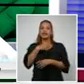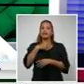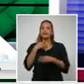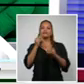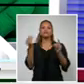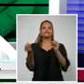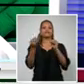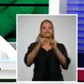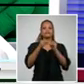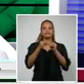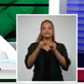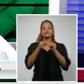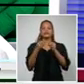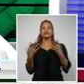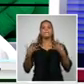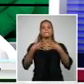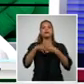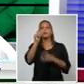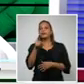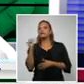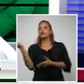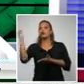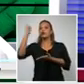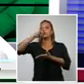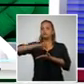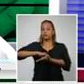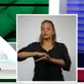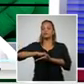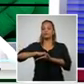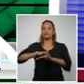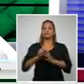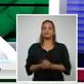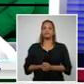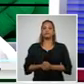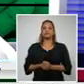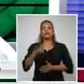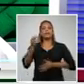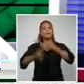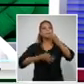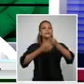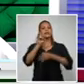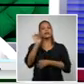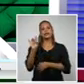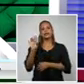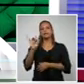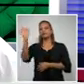infección vínculos con viajeros internacionales. Estamos hablando del 15%.